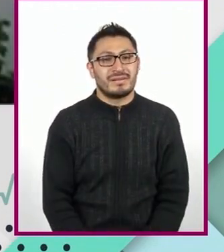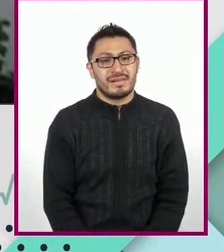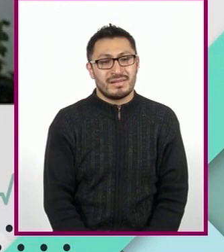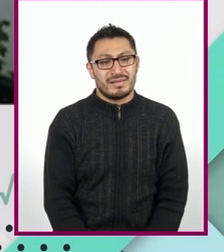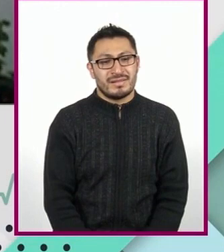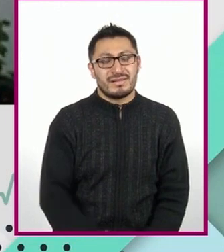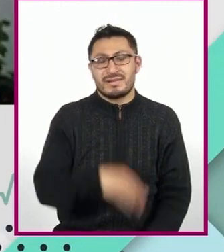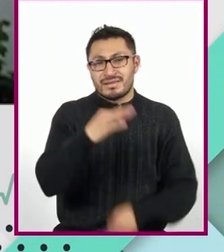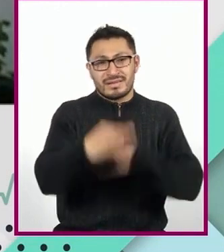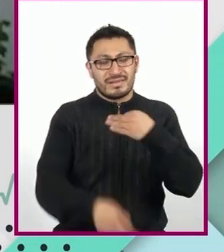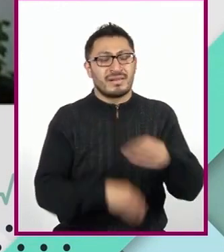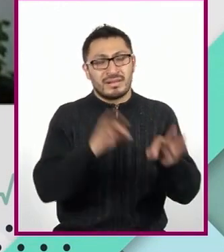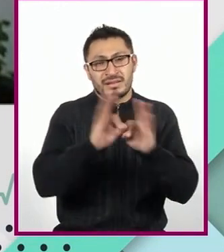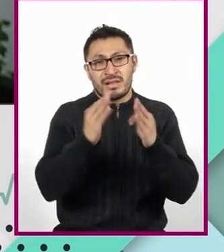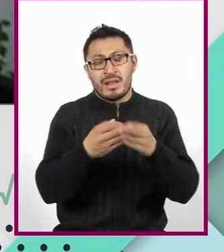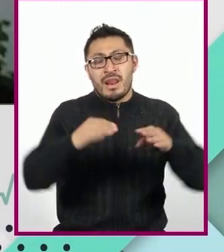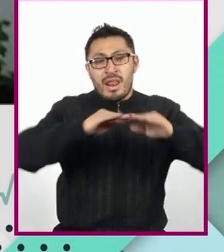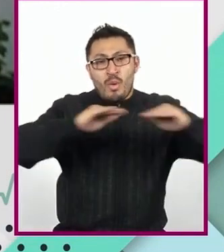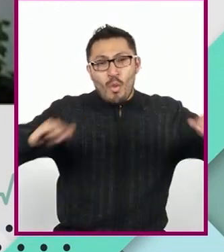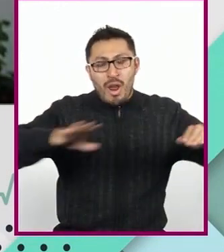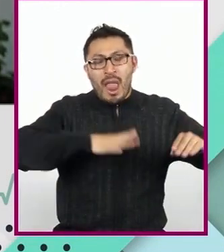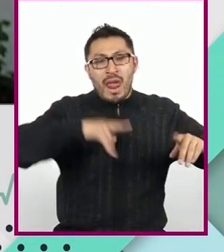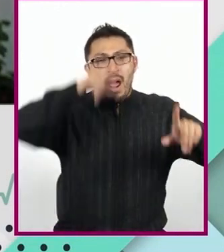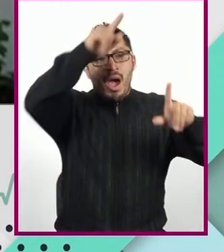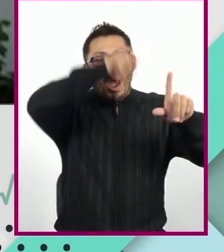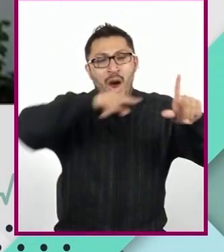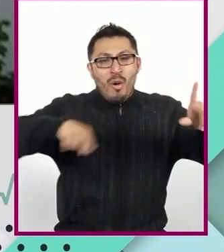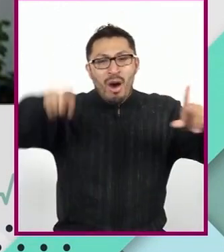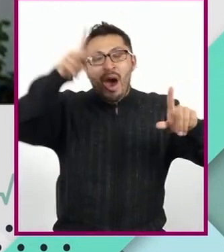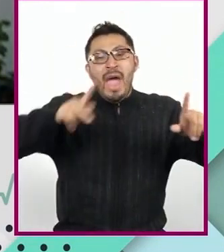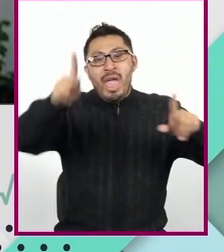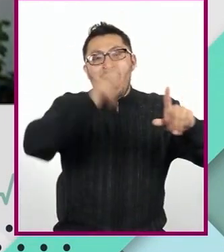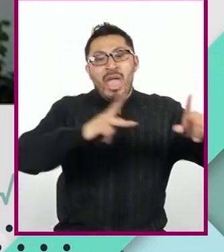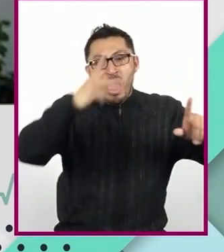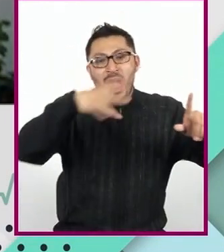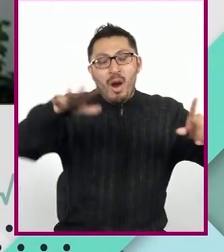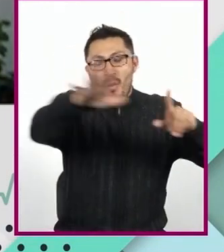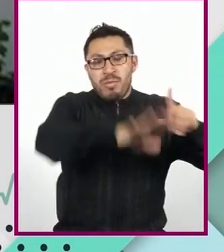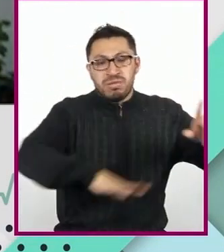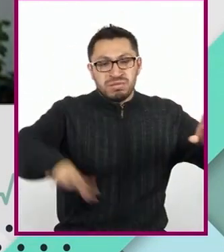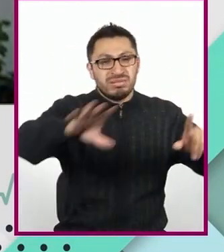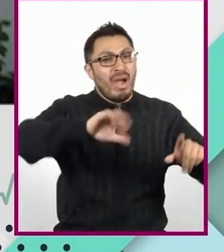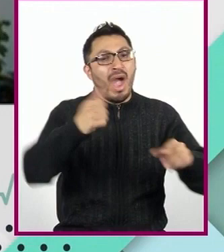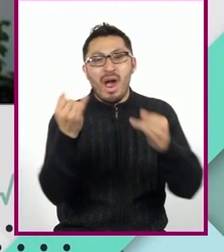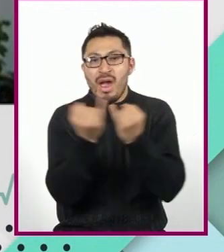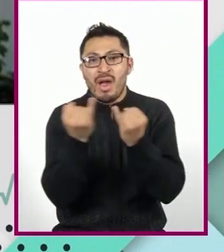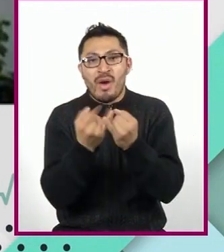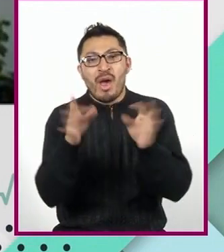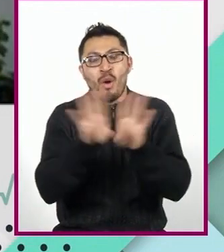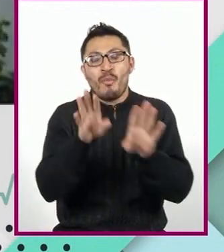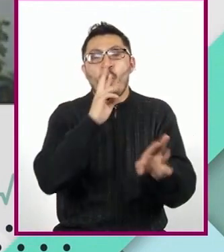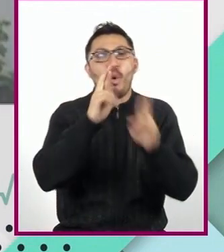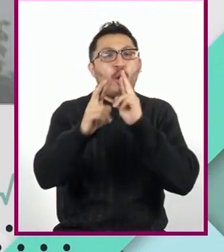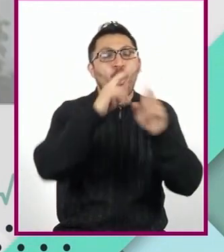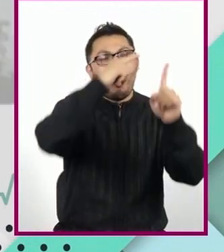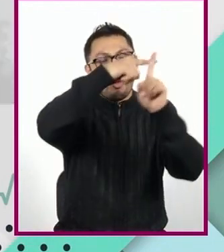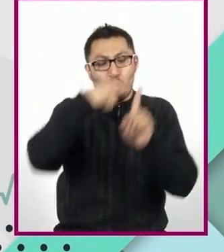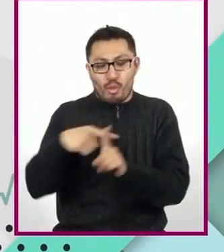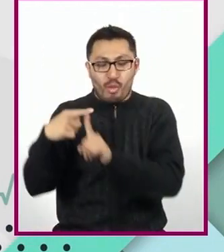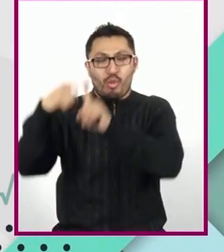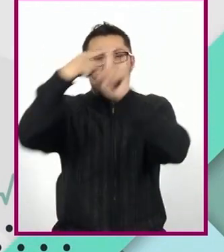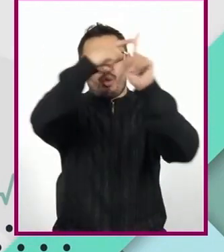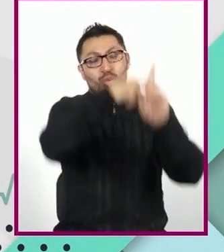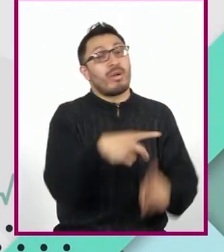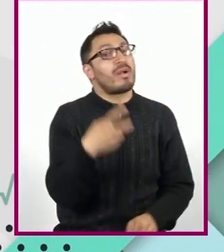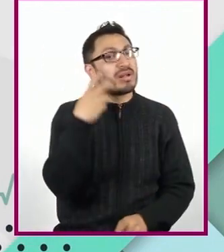Como todas las figuras planas, el triángulo tiene un perímetro, que al igual que los demás polígonos regulares, es el resultado de sumar los lados. En